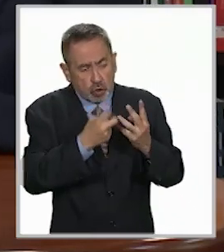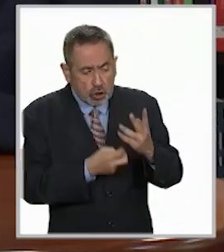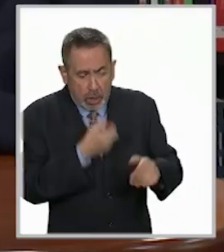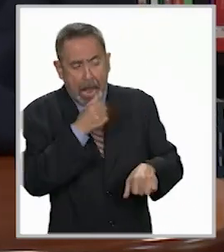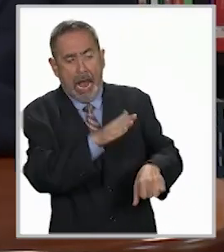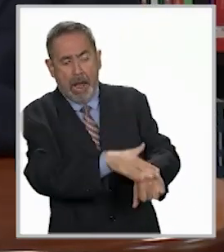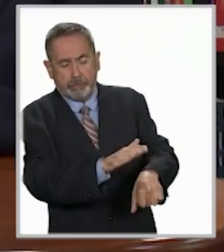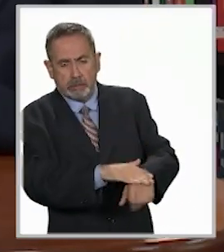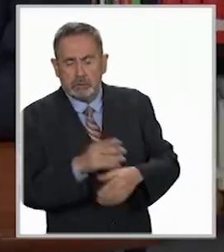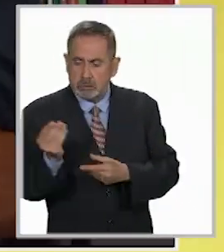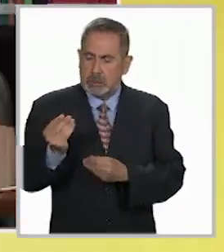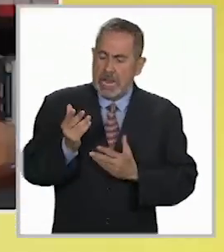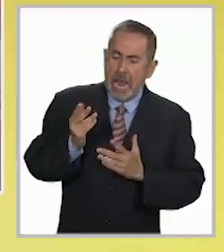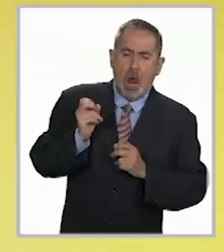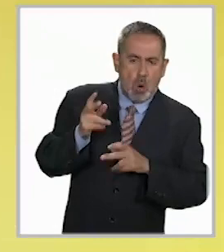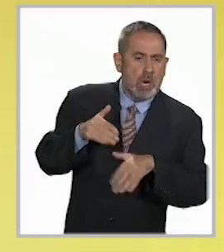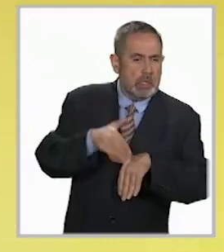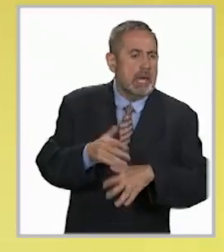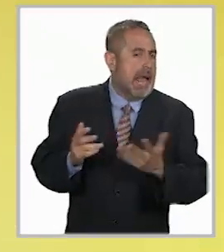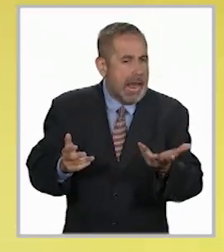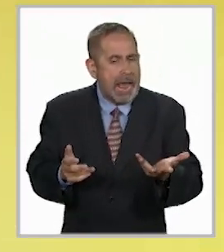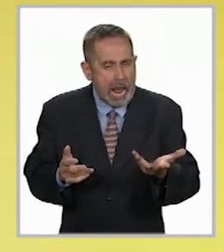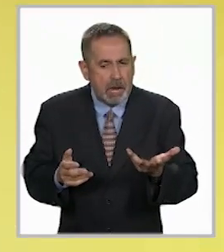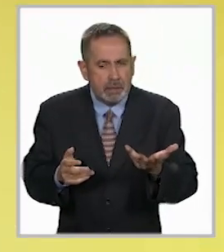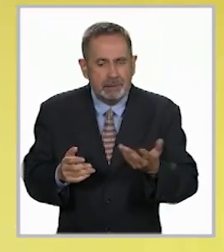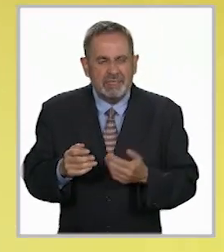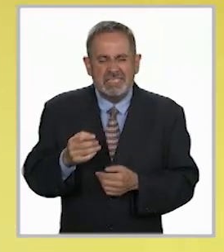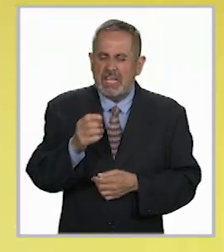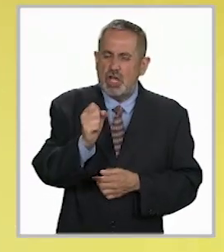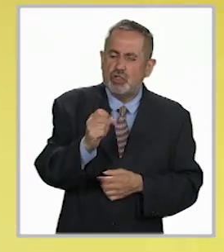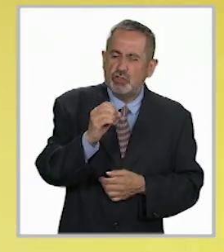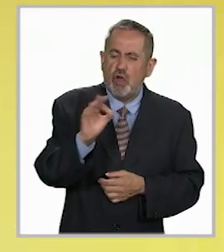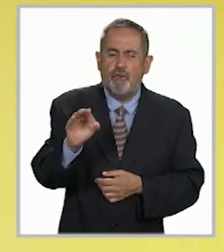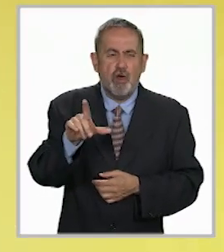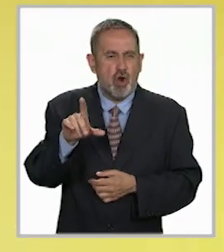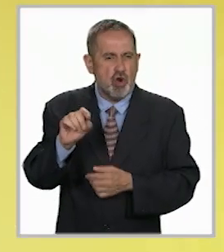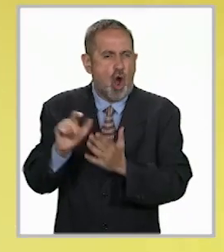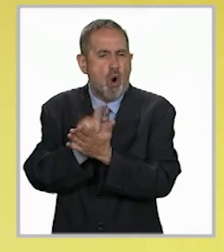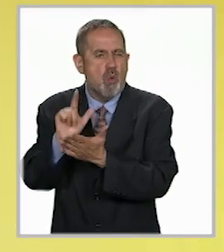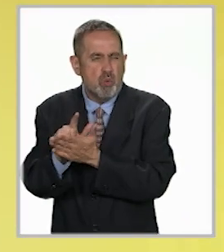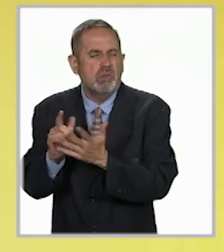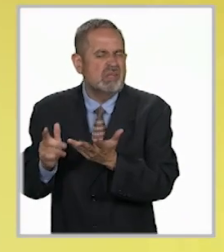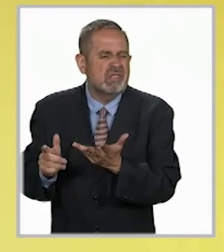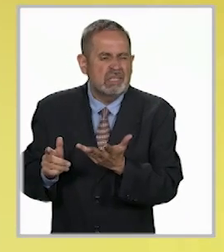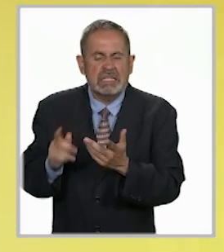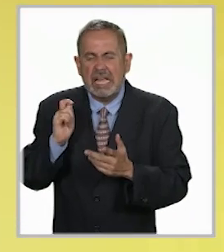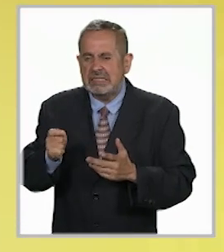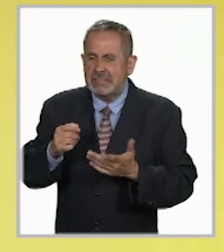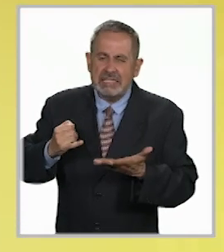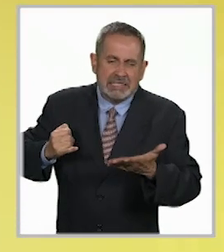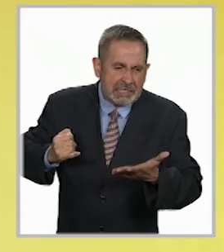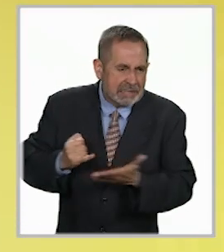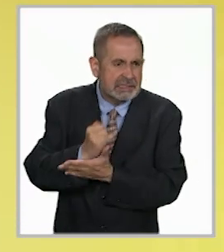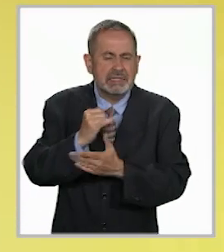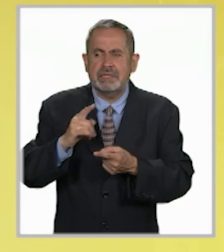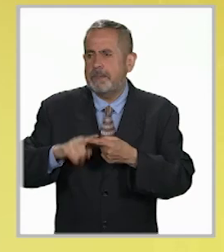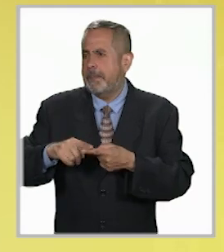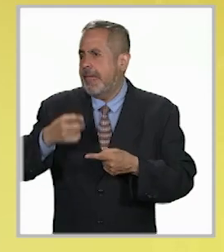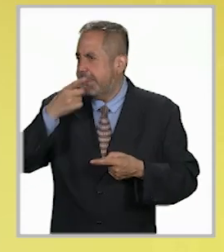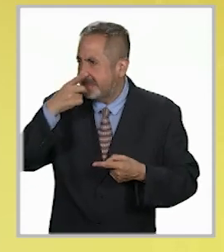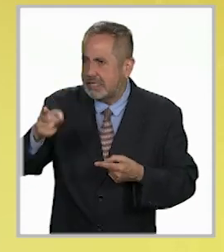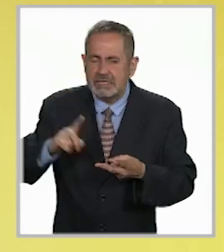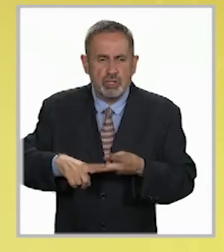bien lo decía, pero existen, estos instrumentos se conocen como soft law en derecho internacional y son